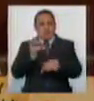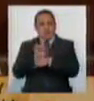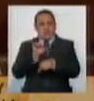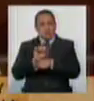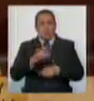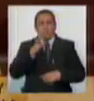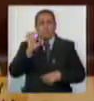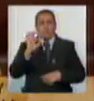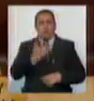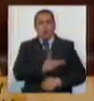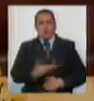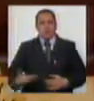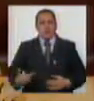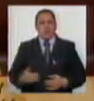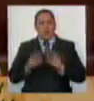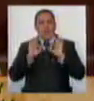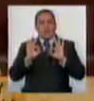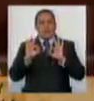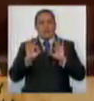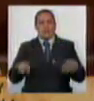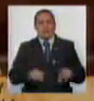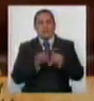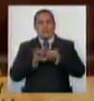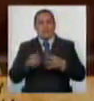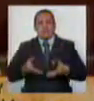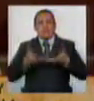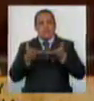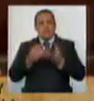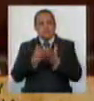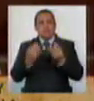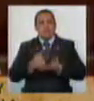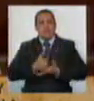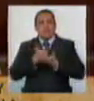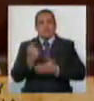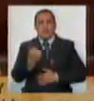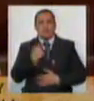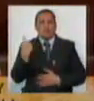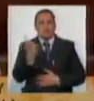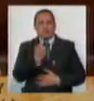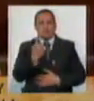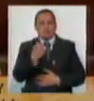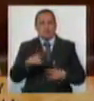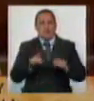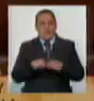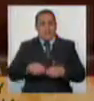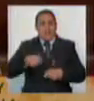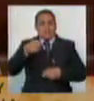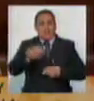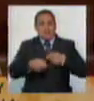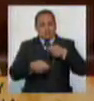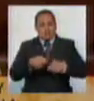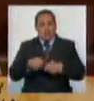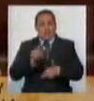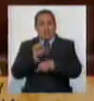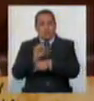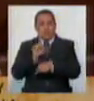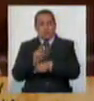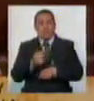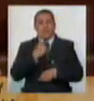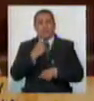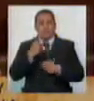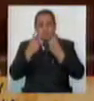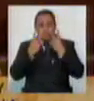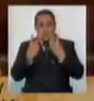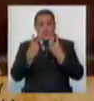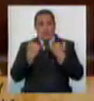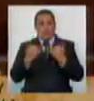público de calidad que dé oportunidades a todos. La inversión en educación debe ser vista